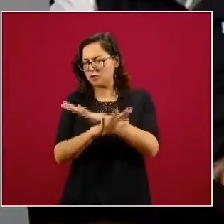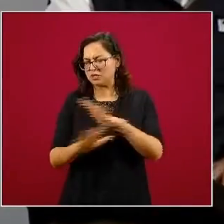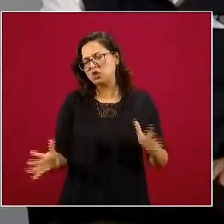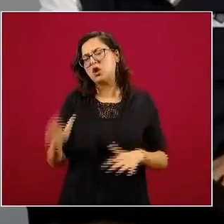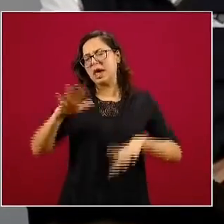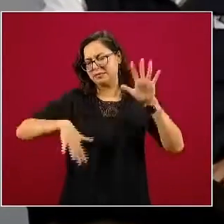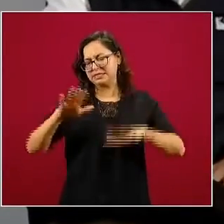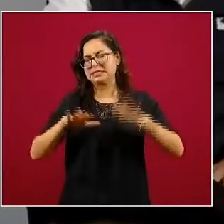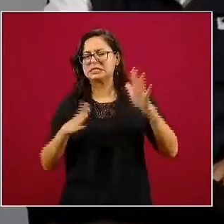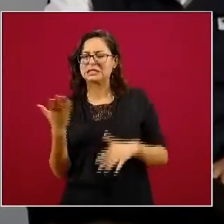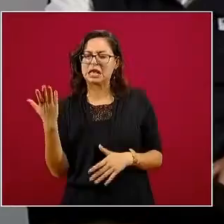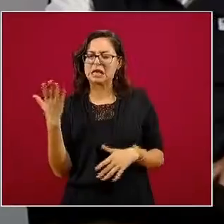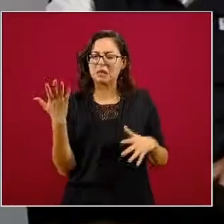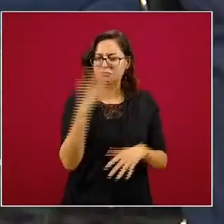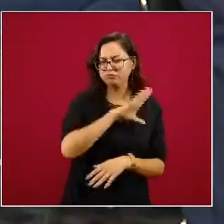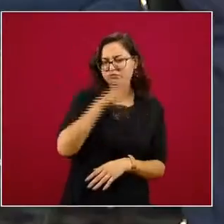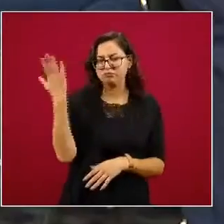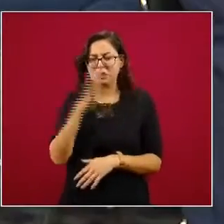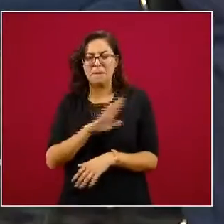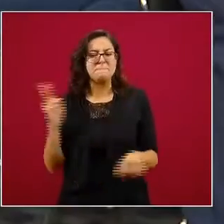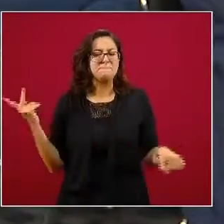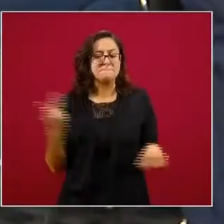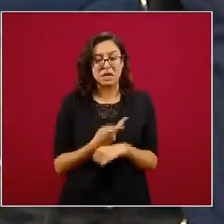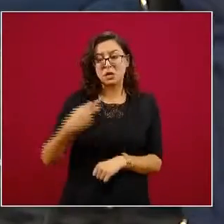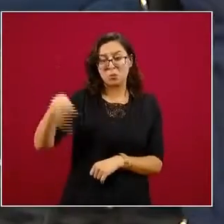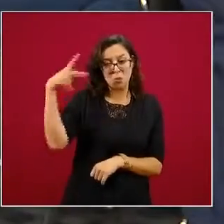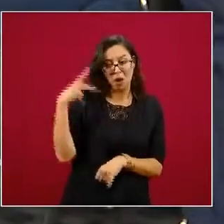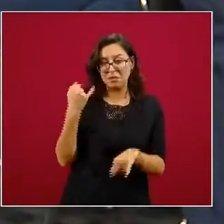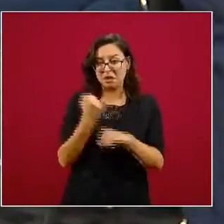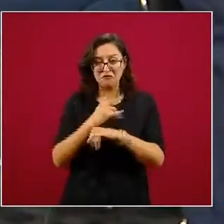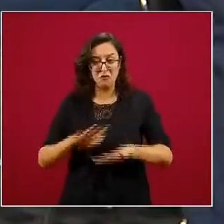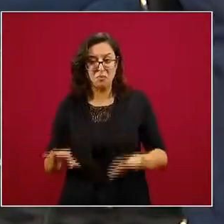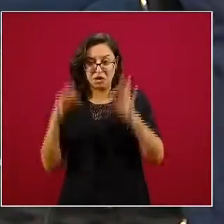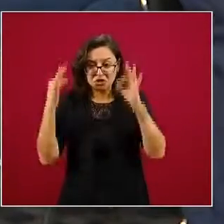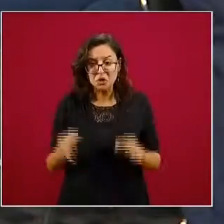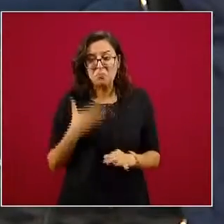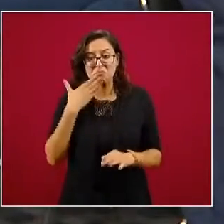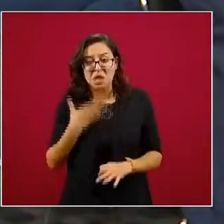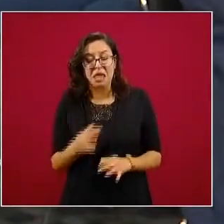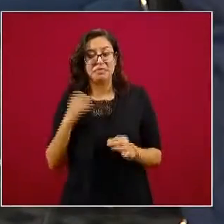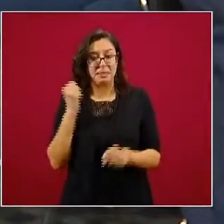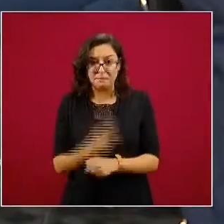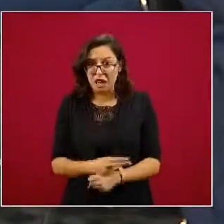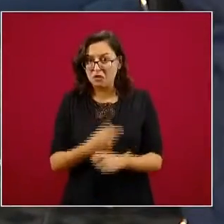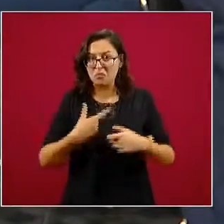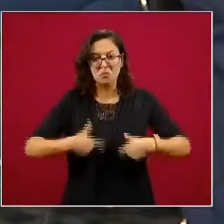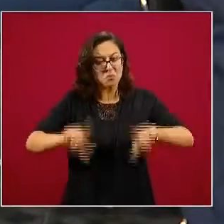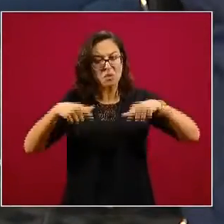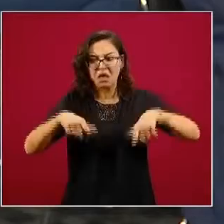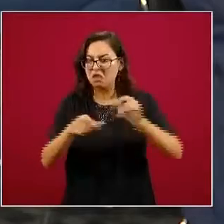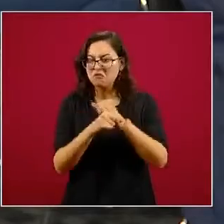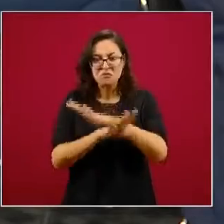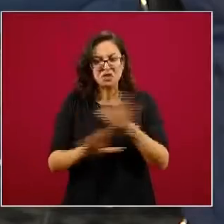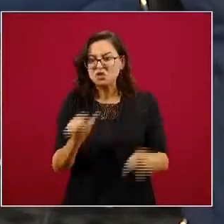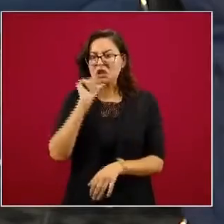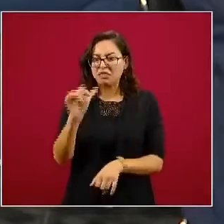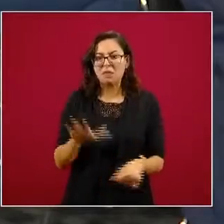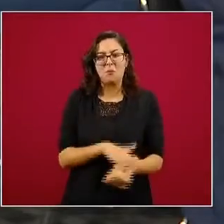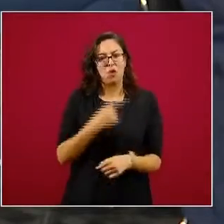también, y les expreso mi respeto, como lo he hecho en múltiples ocasiones. También los gobernadores